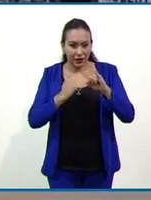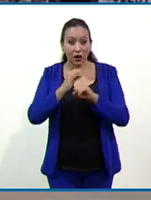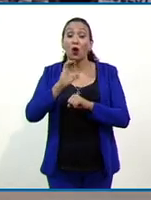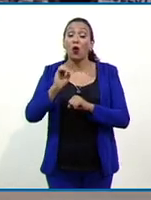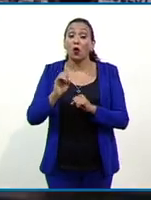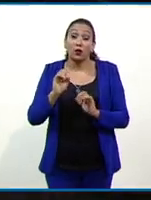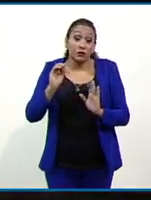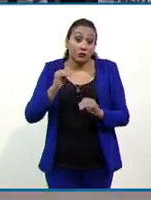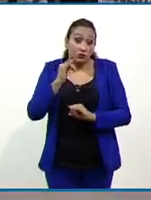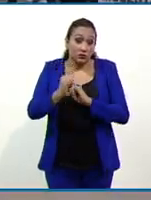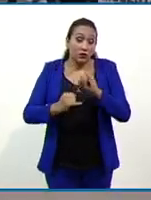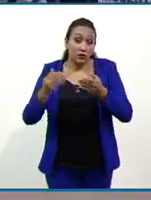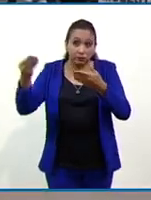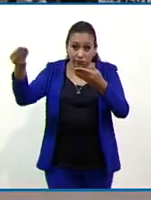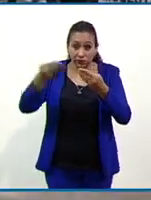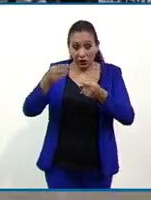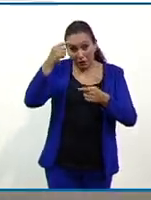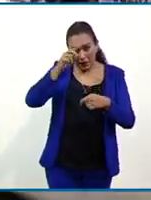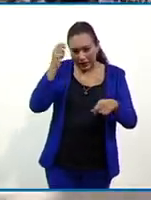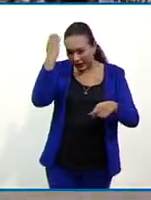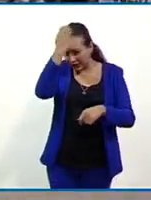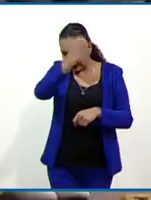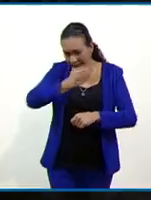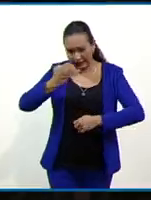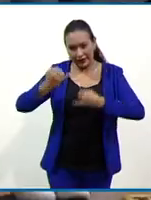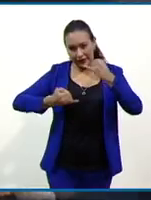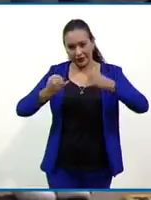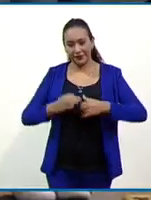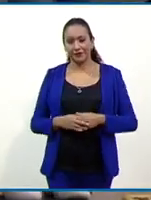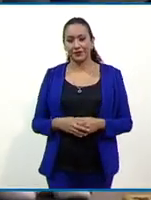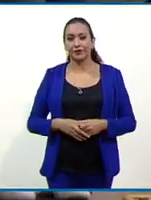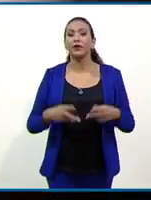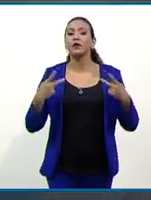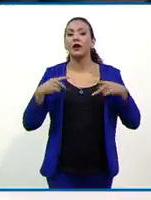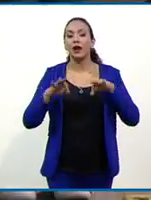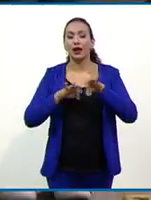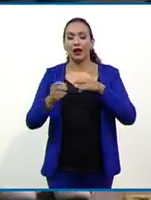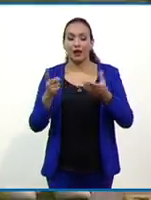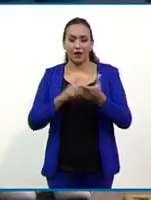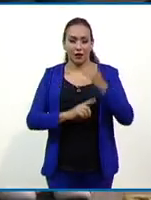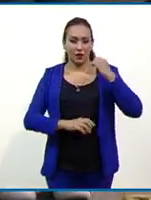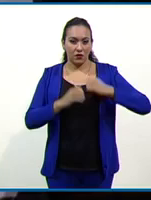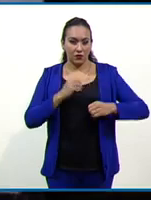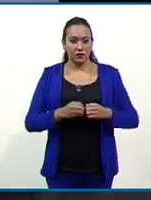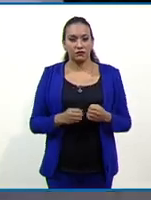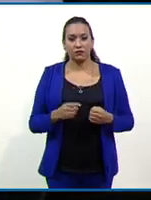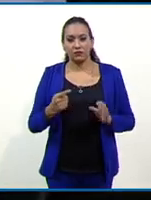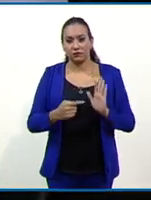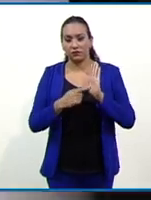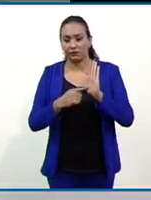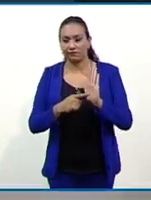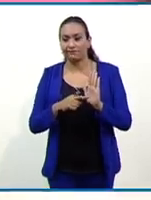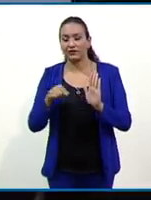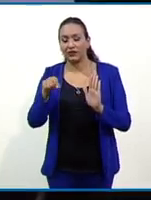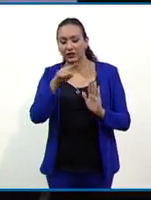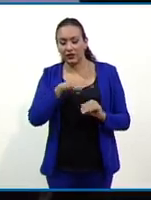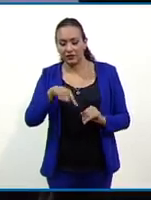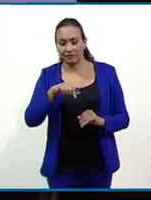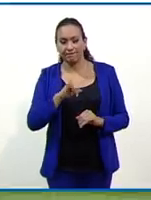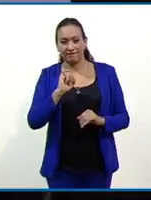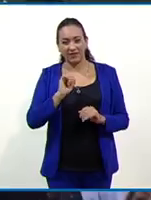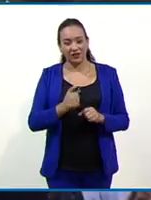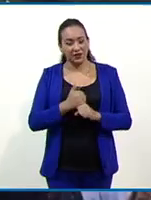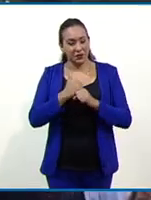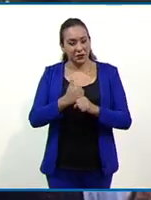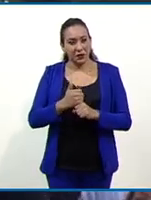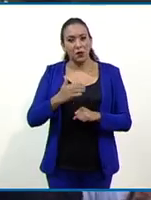internacionales. Mencionaron que las manifestaciones de trabajadoras y trabajadores del Poder Judicial son muestra de la amenaza que representa la